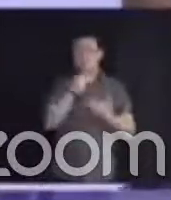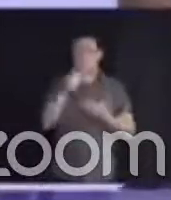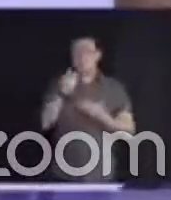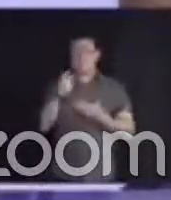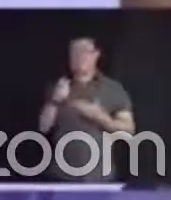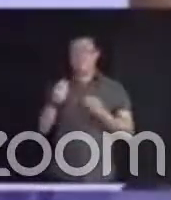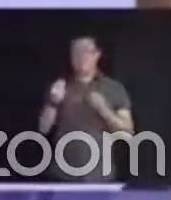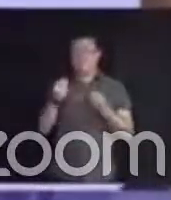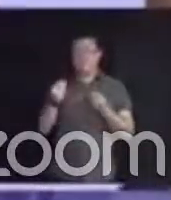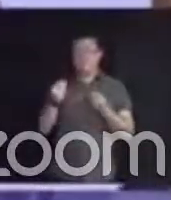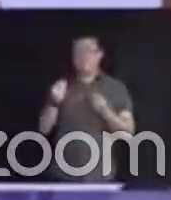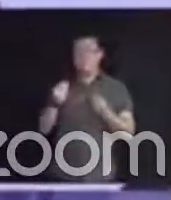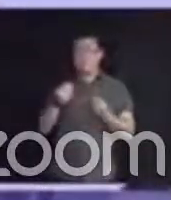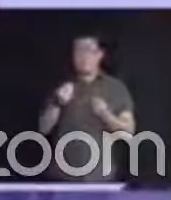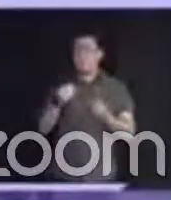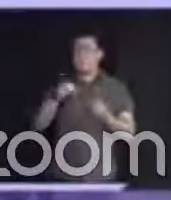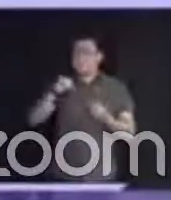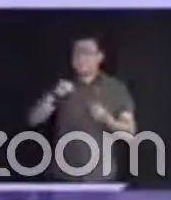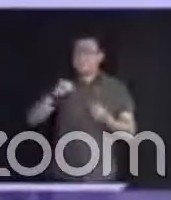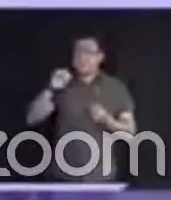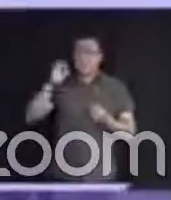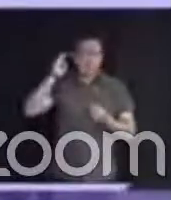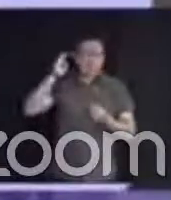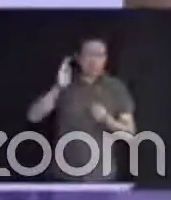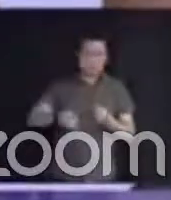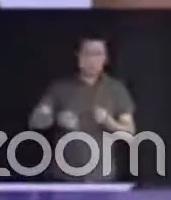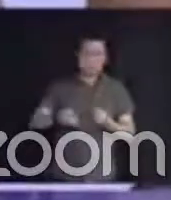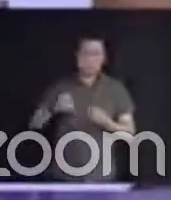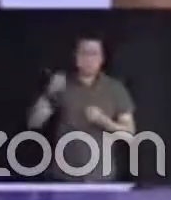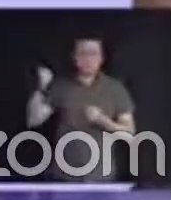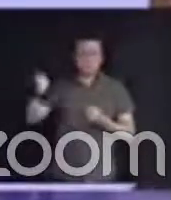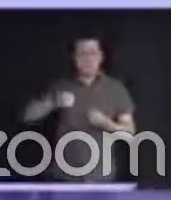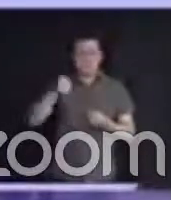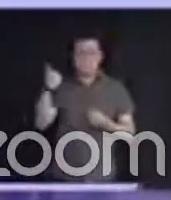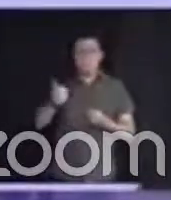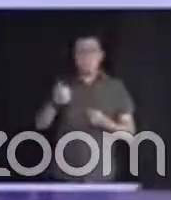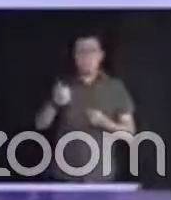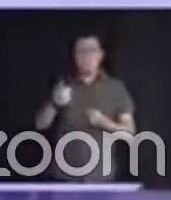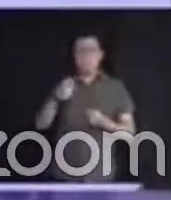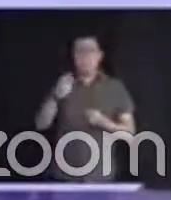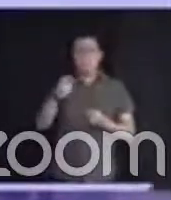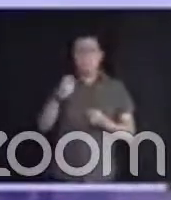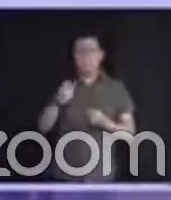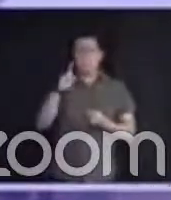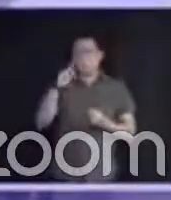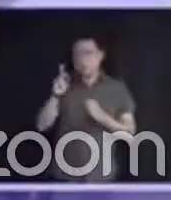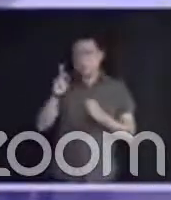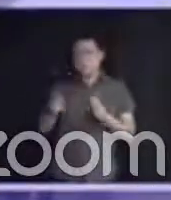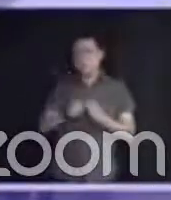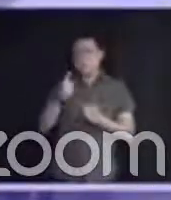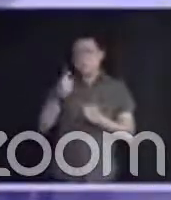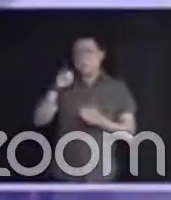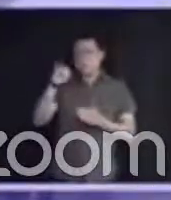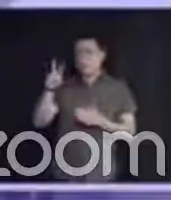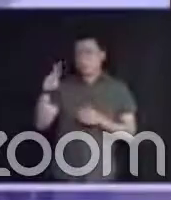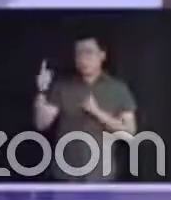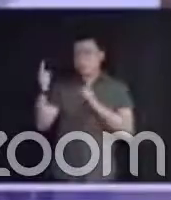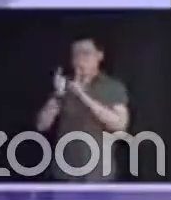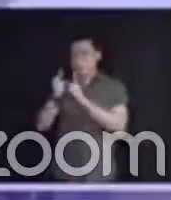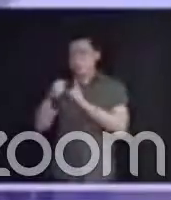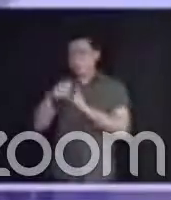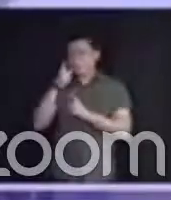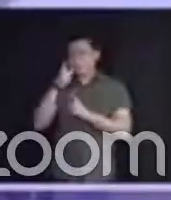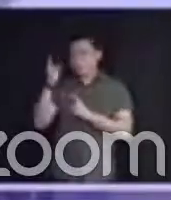que pues gracias a que muchos la hemos tomado, yo la tomé y pues como se lo dije una vez a